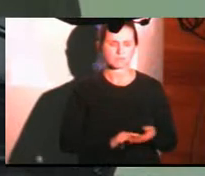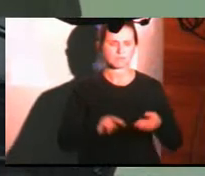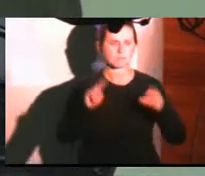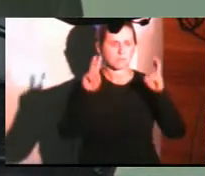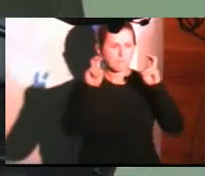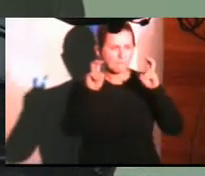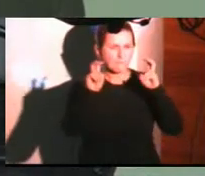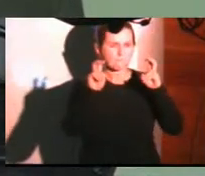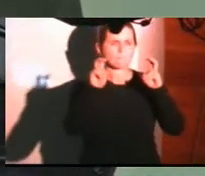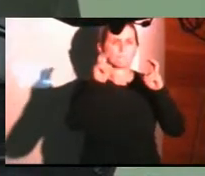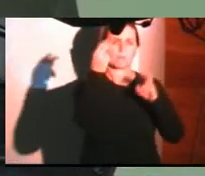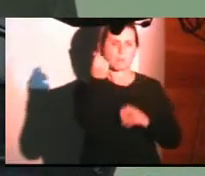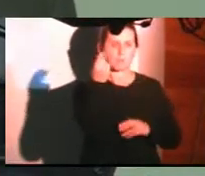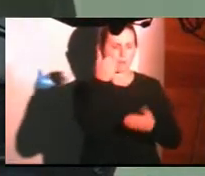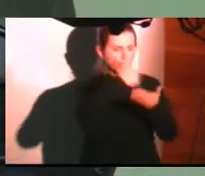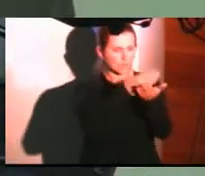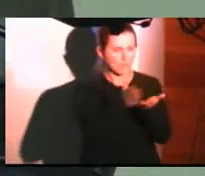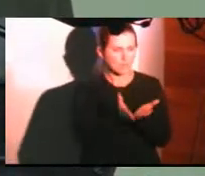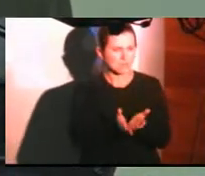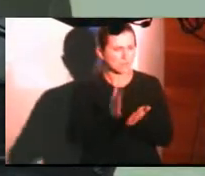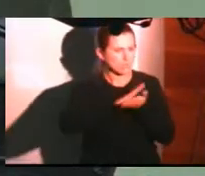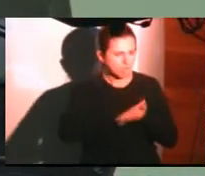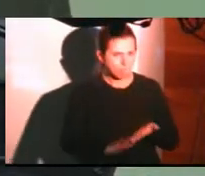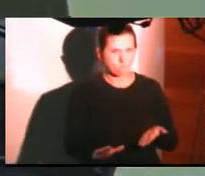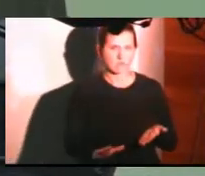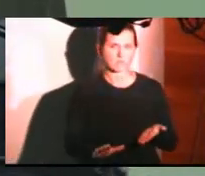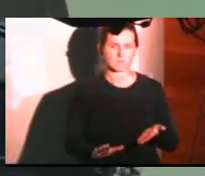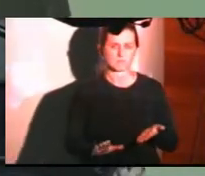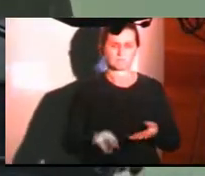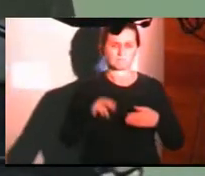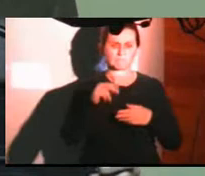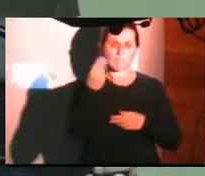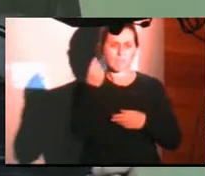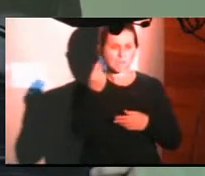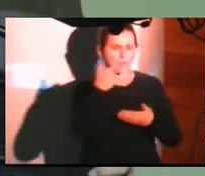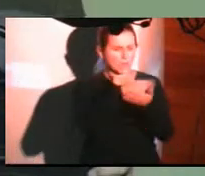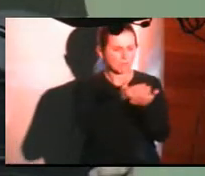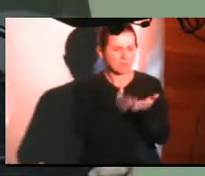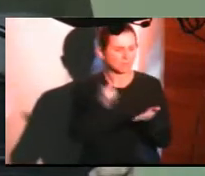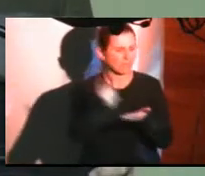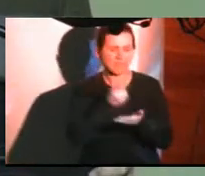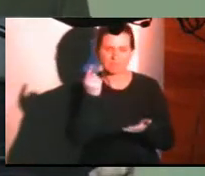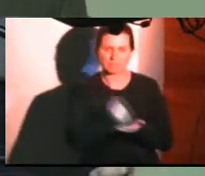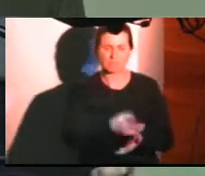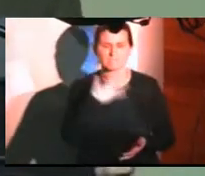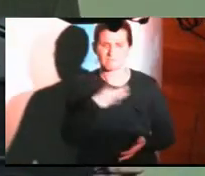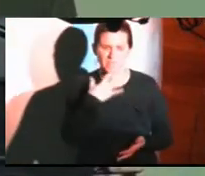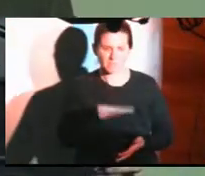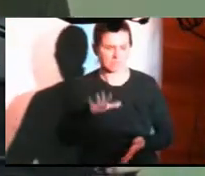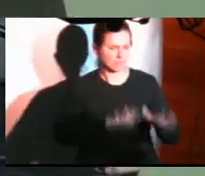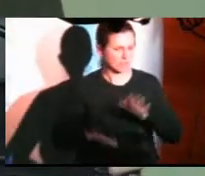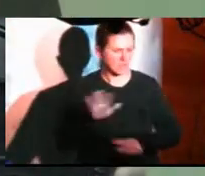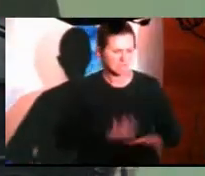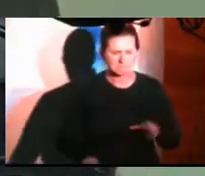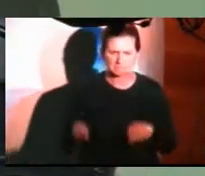que es el de valor compartido. Sin el concepto de valor compartido es imposible entender la organización de los sistemas sociales,